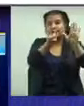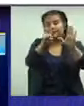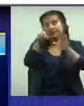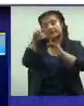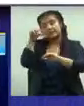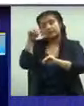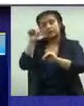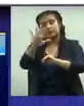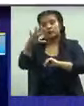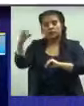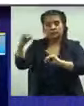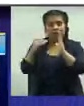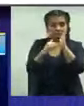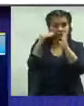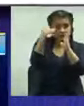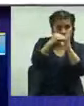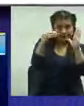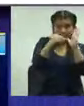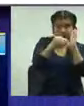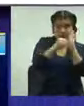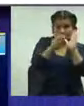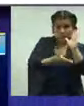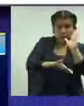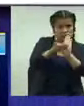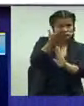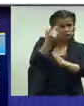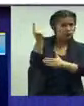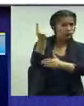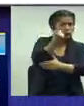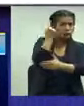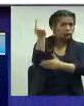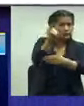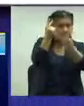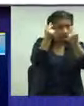1.750 millones de quetzales, que es una cantidad importante.